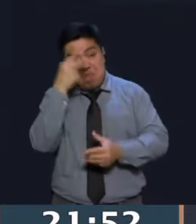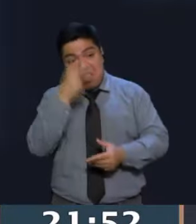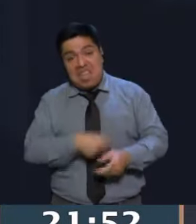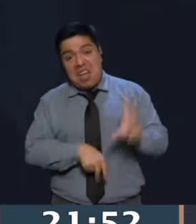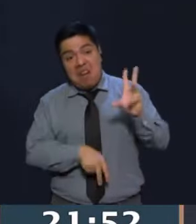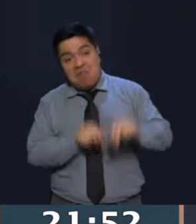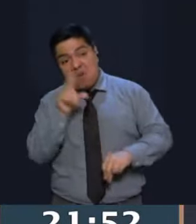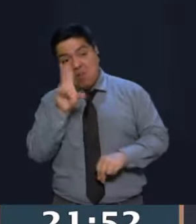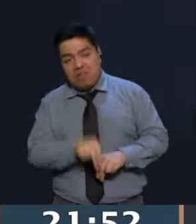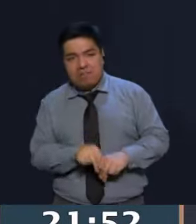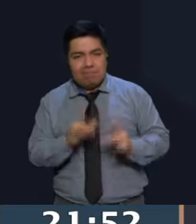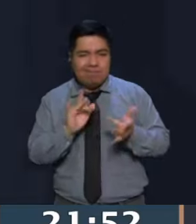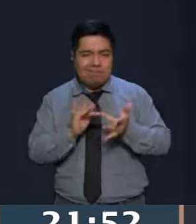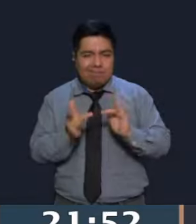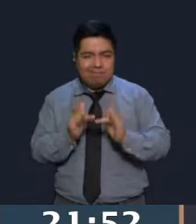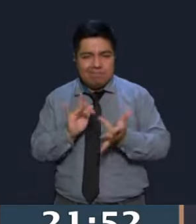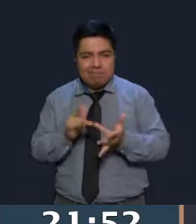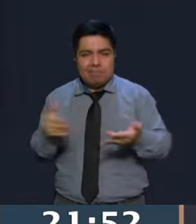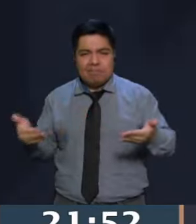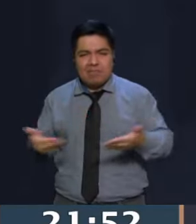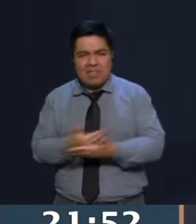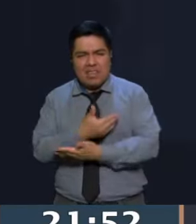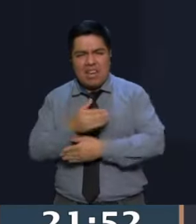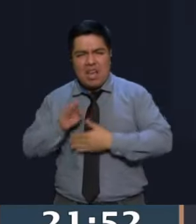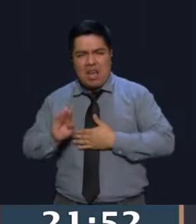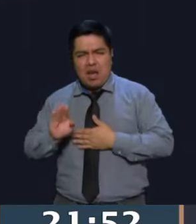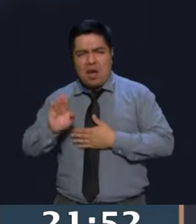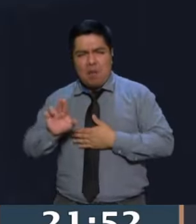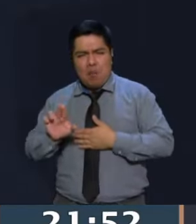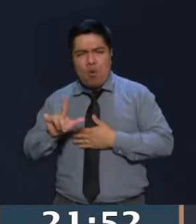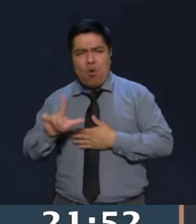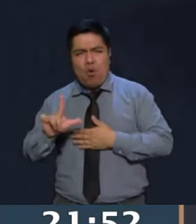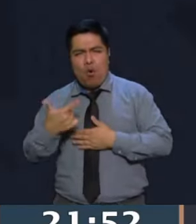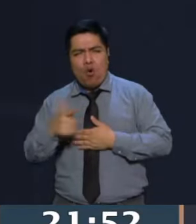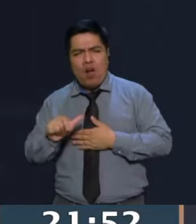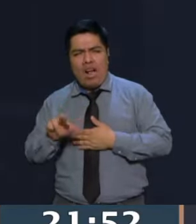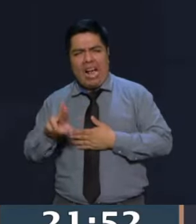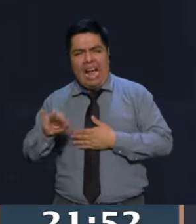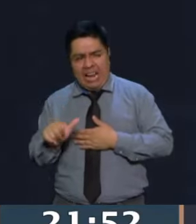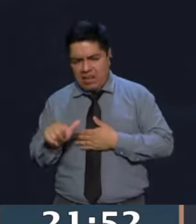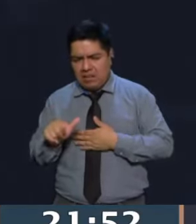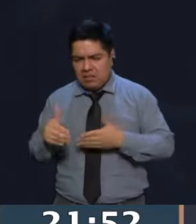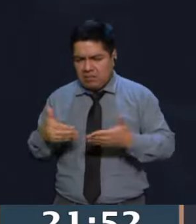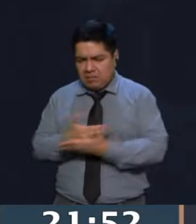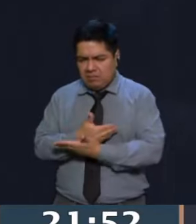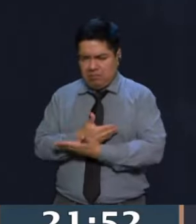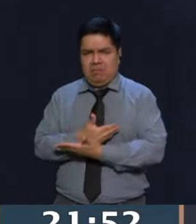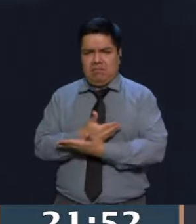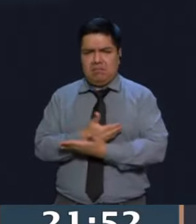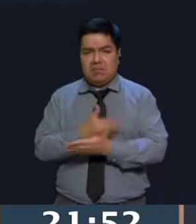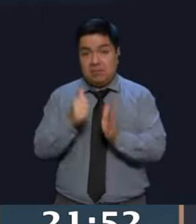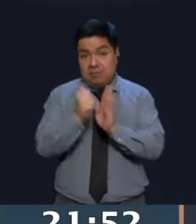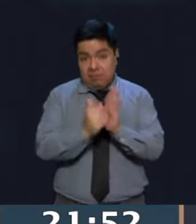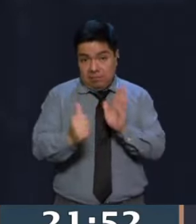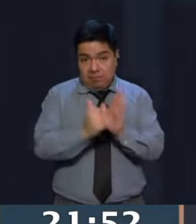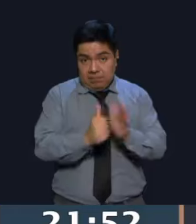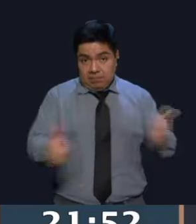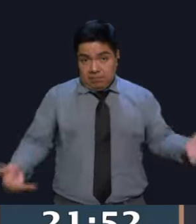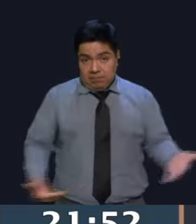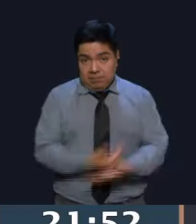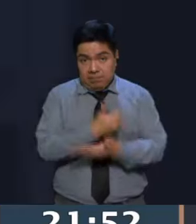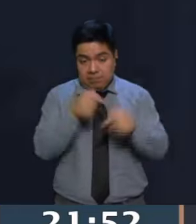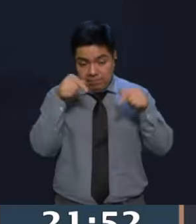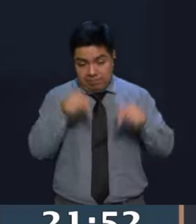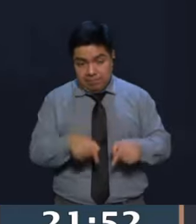Está circulando en internet, que en redes sociales, que nació en Bulgaria. Esto es completamente falso. Según su acta